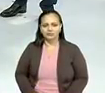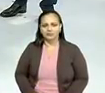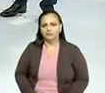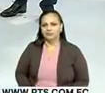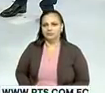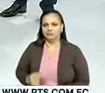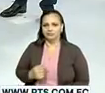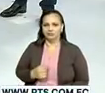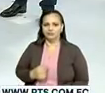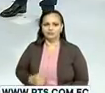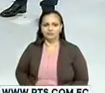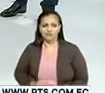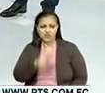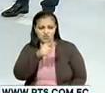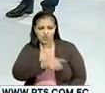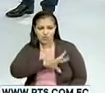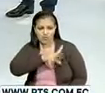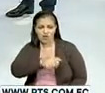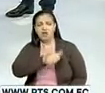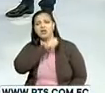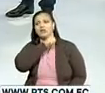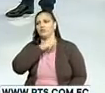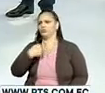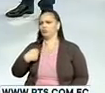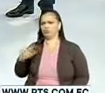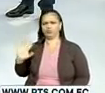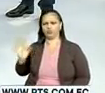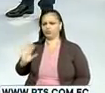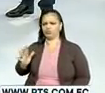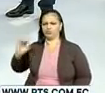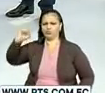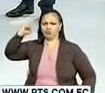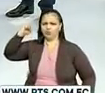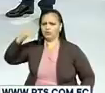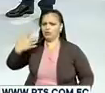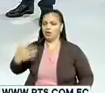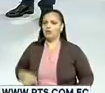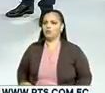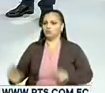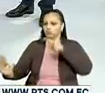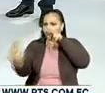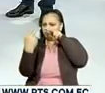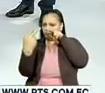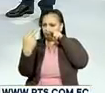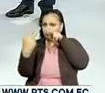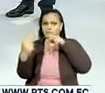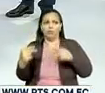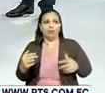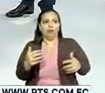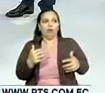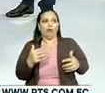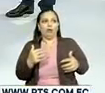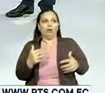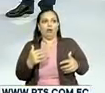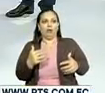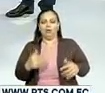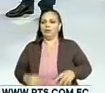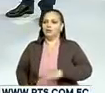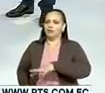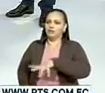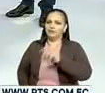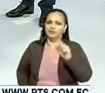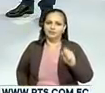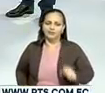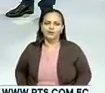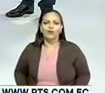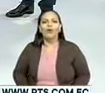billete. Sí, pero había uno, no sé si Huevito lo tenga, uno que lloraba cada rato. Ahí el llorón. El llorón que se tiró al agua,